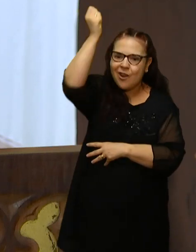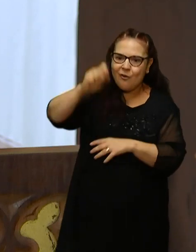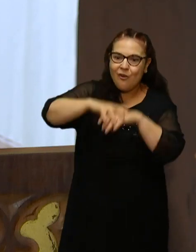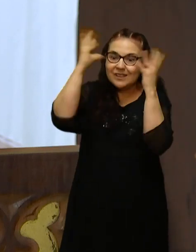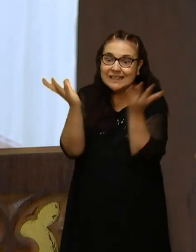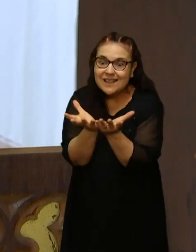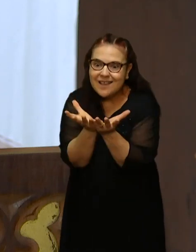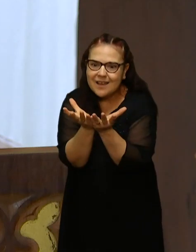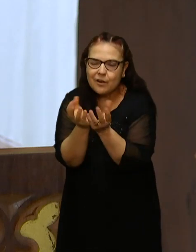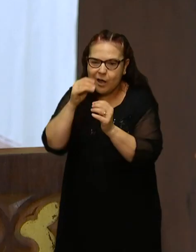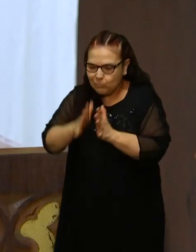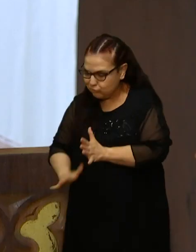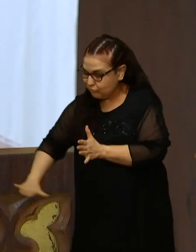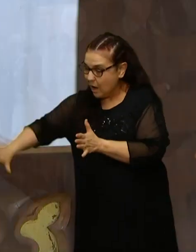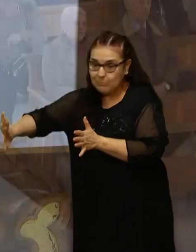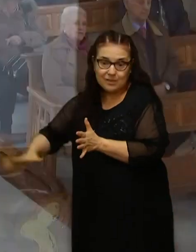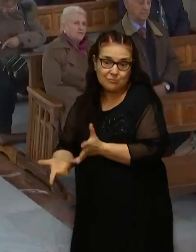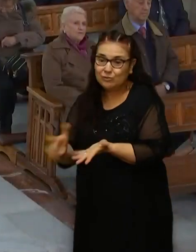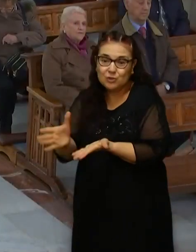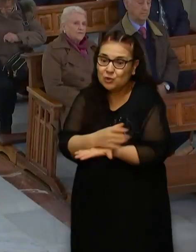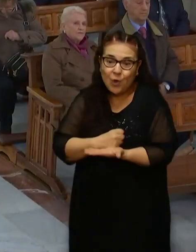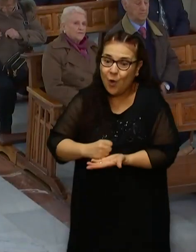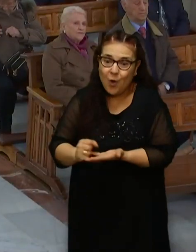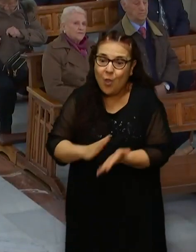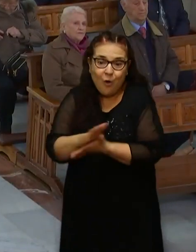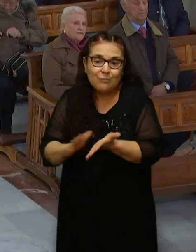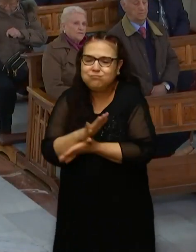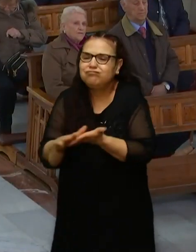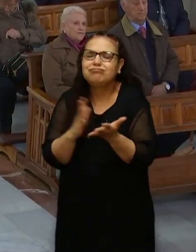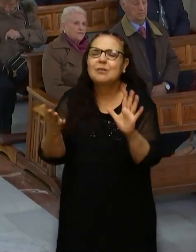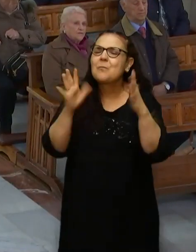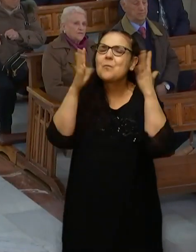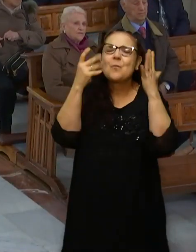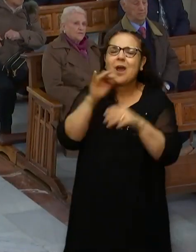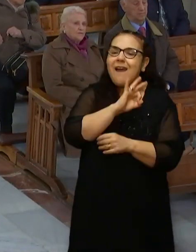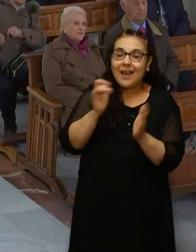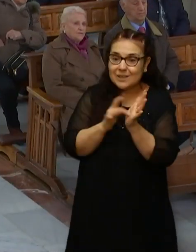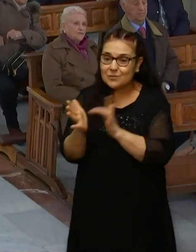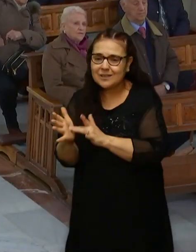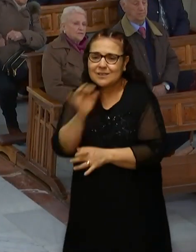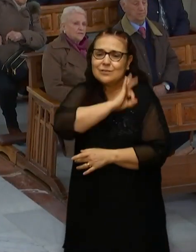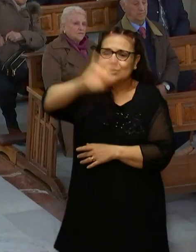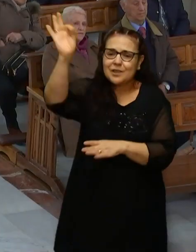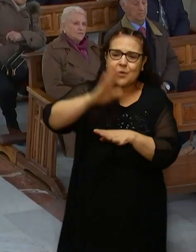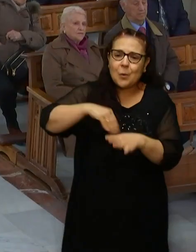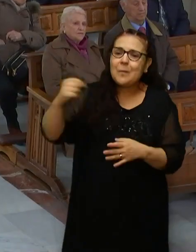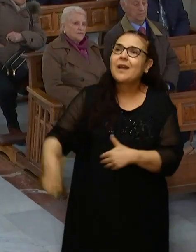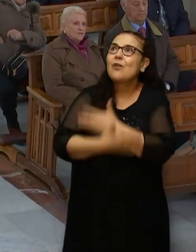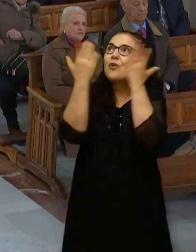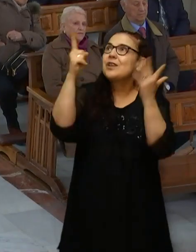tierra, en el abismo, y toda lengua proclame: Jesucristo es Señor, para gloria de Dios